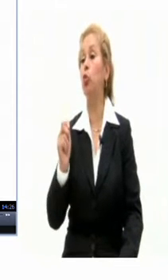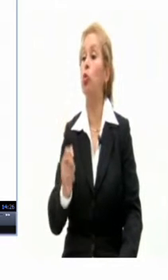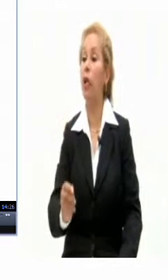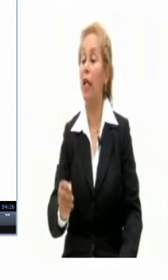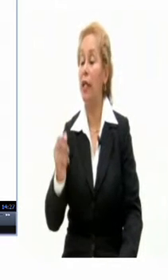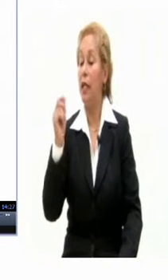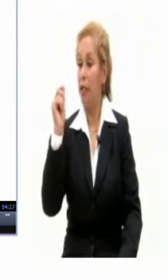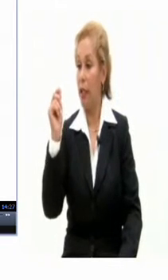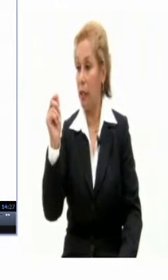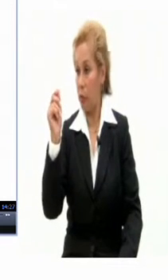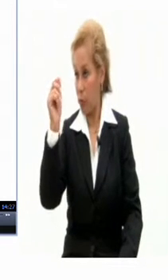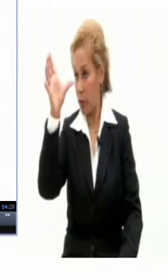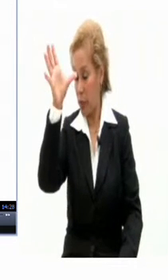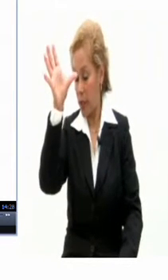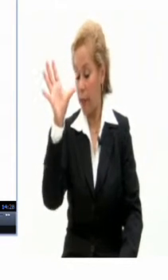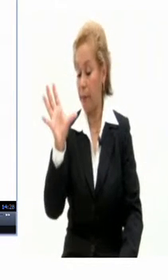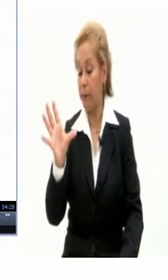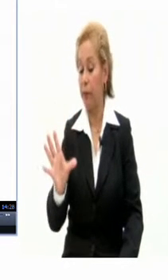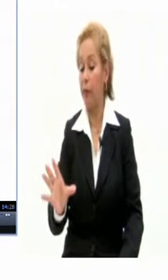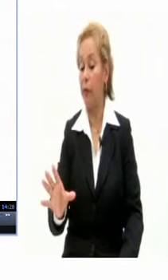de la estructura de